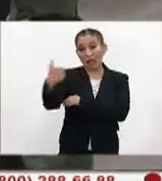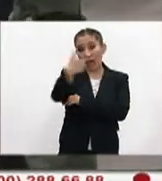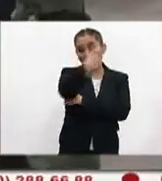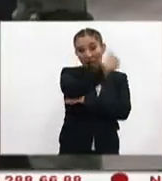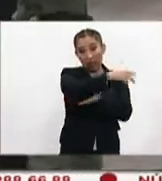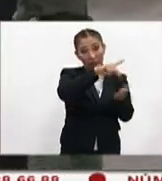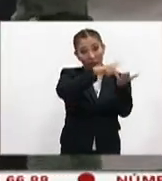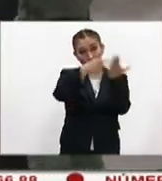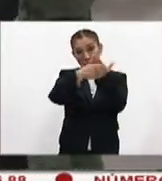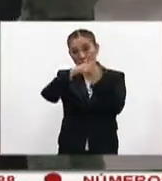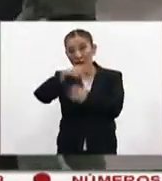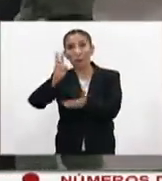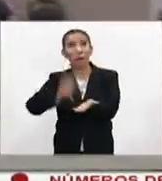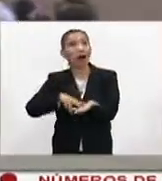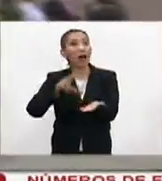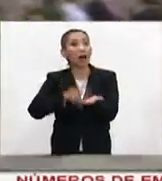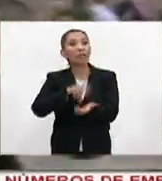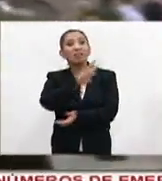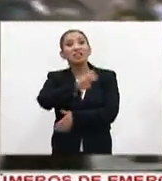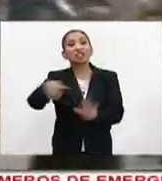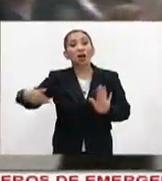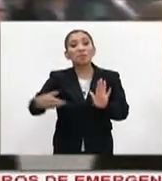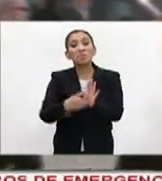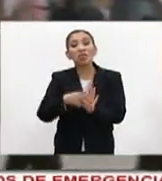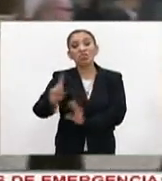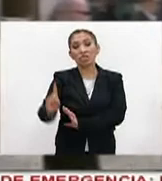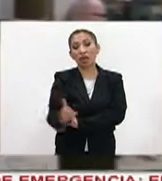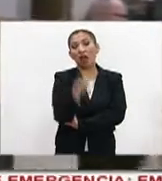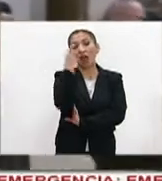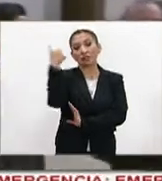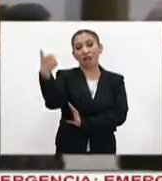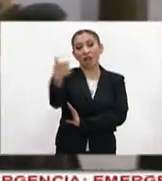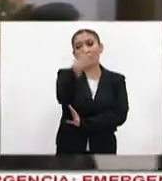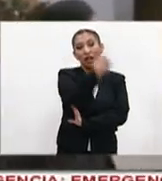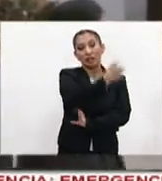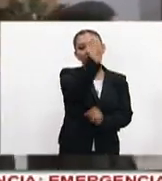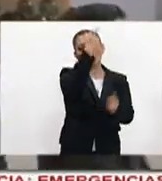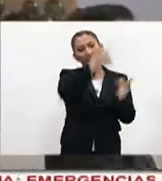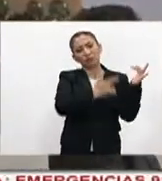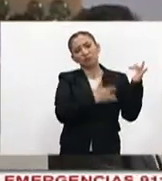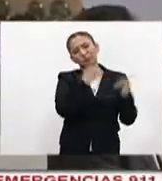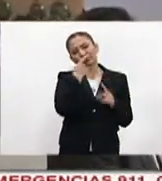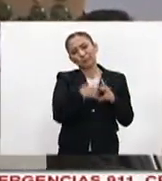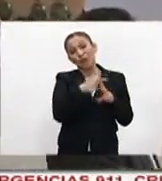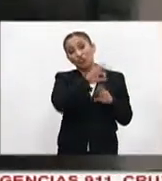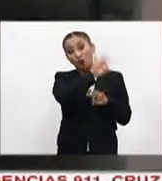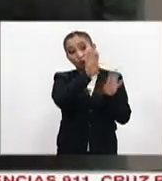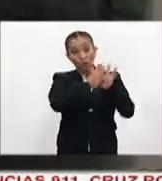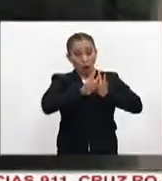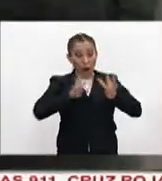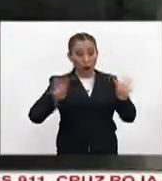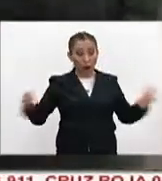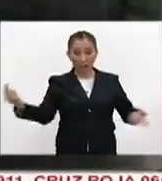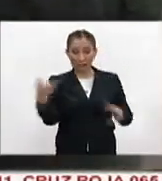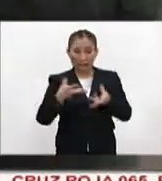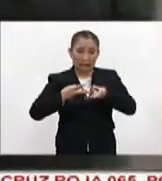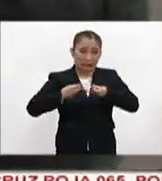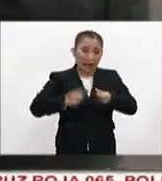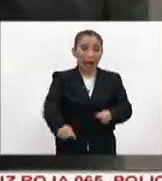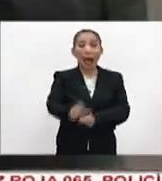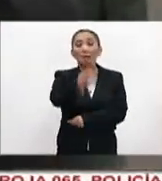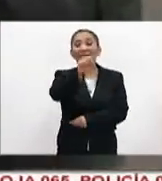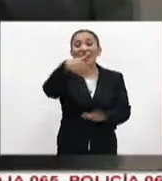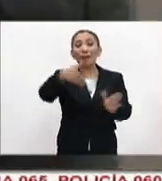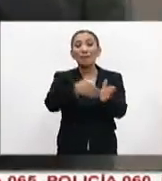de prototipo ha costado más de $300,000 y según algunas estimaciones todo el muro podría requerir una inversión de